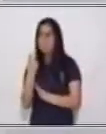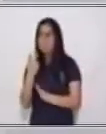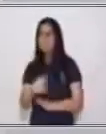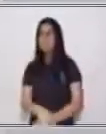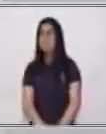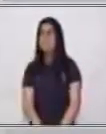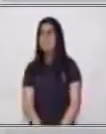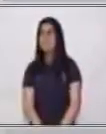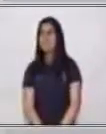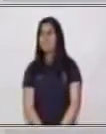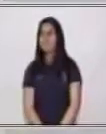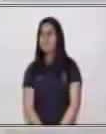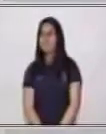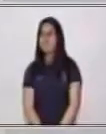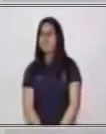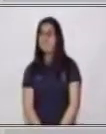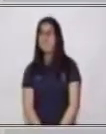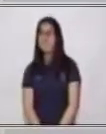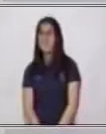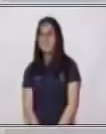Vamos al ejemplo número 3.